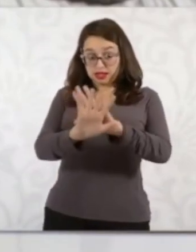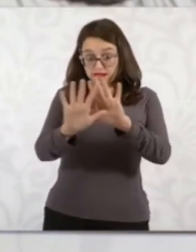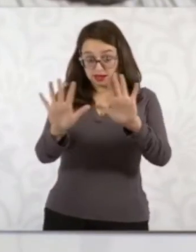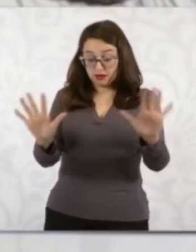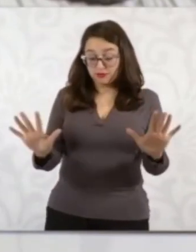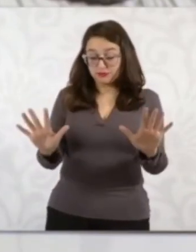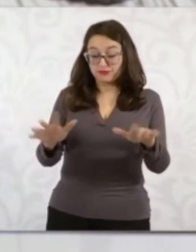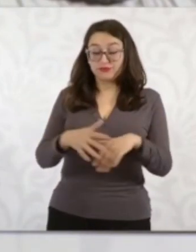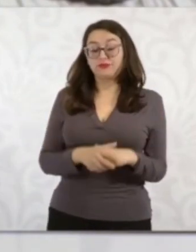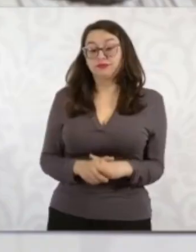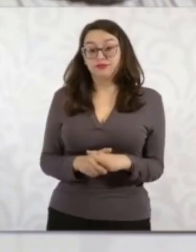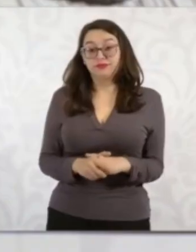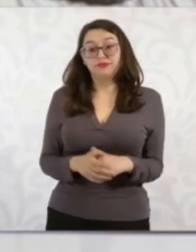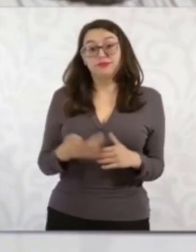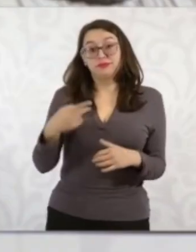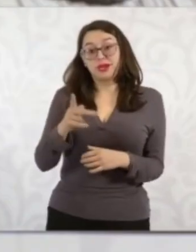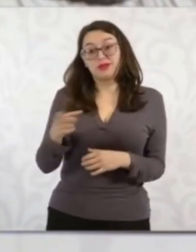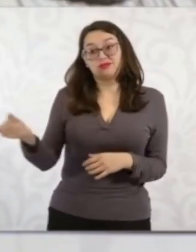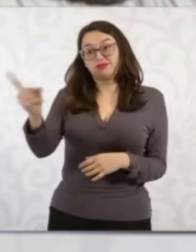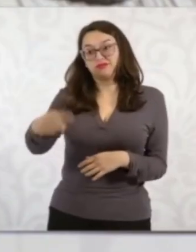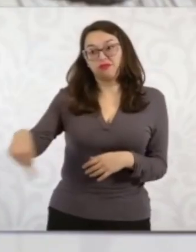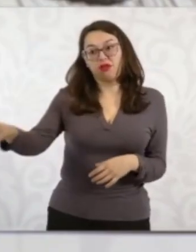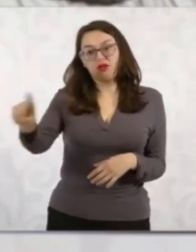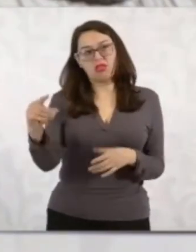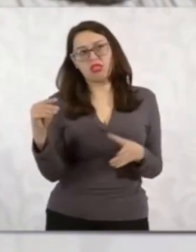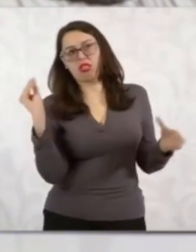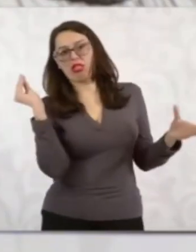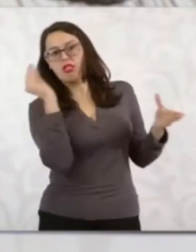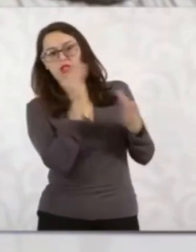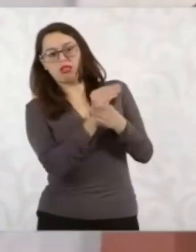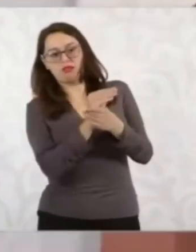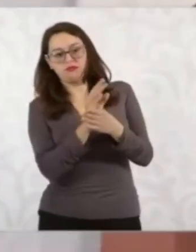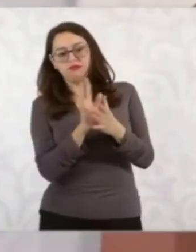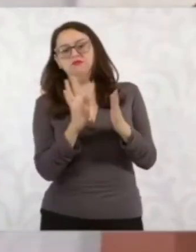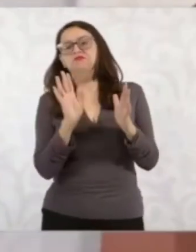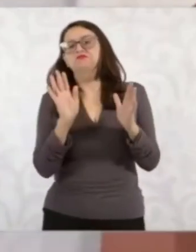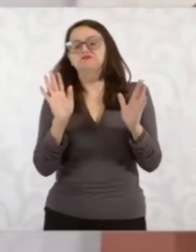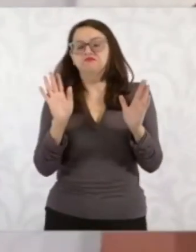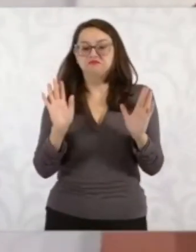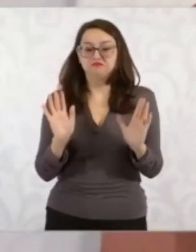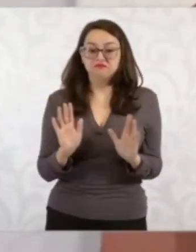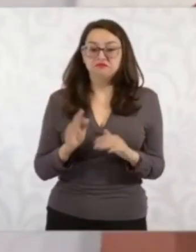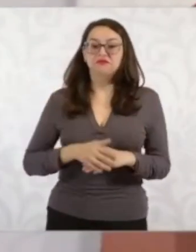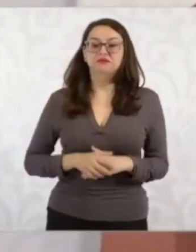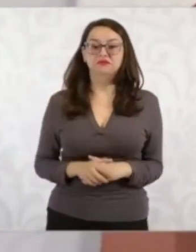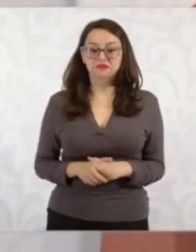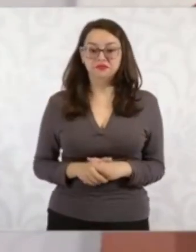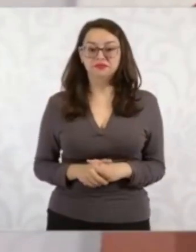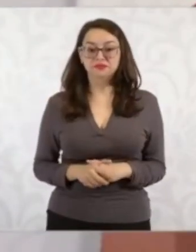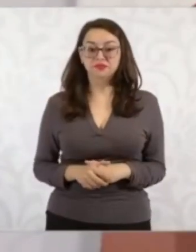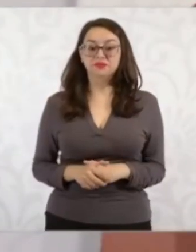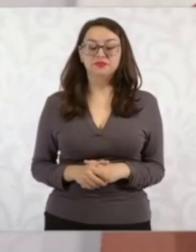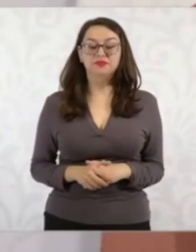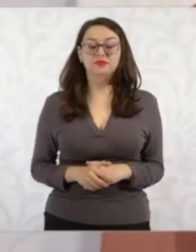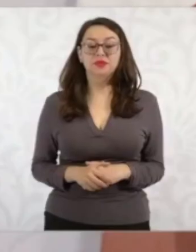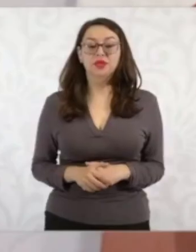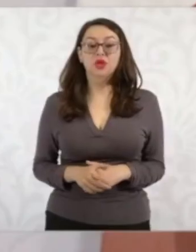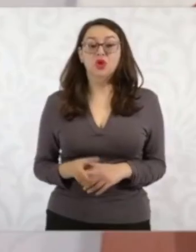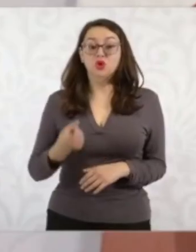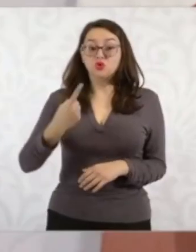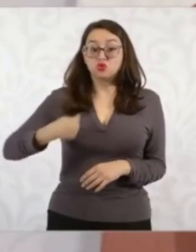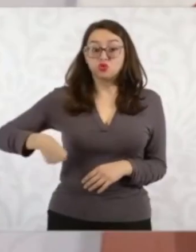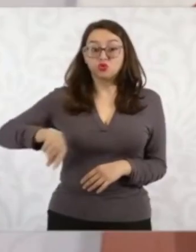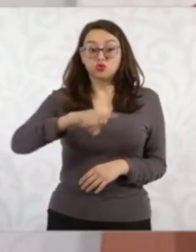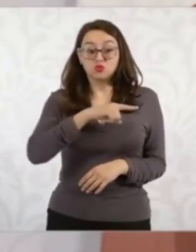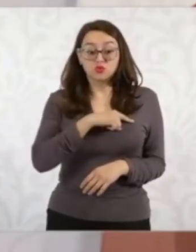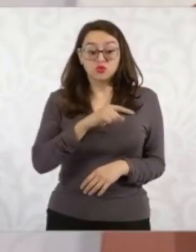quiere escuchar y pretenden que no se ha dicho. Nosotros no vamos a defender a